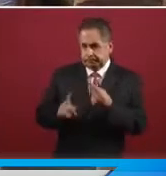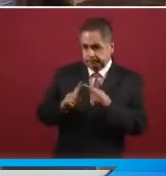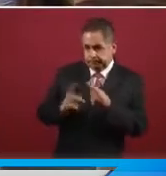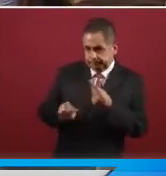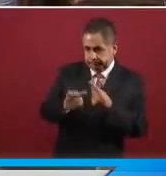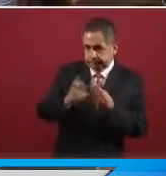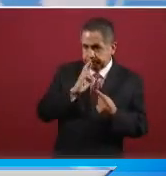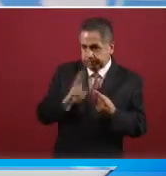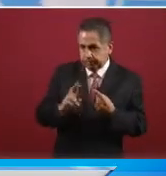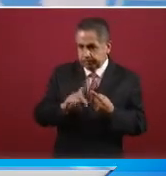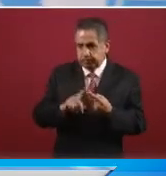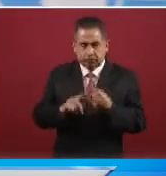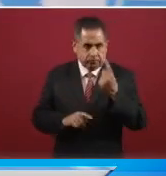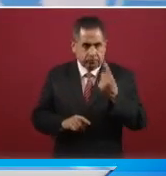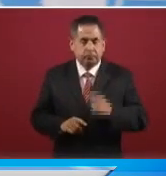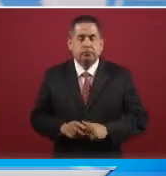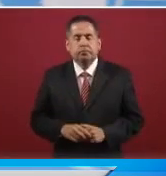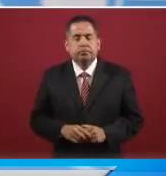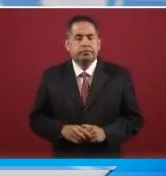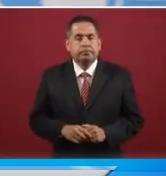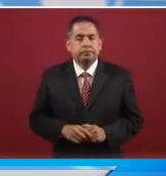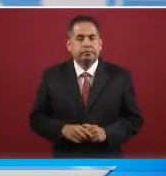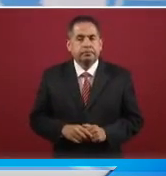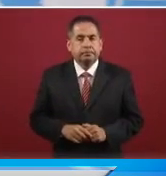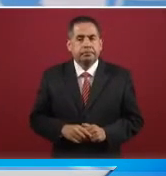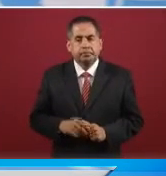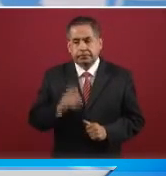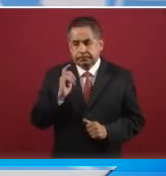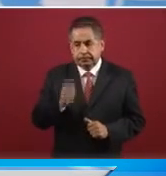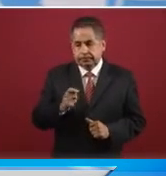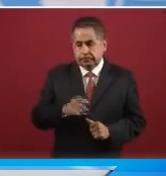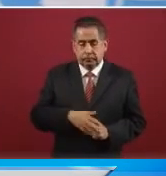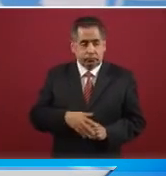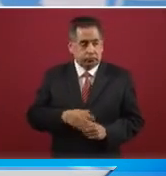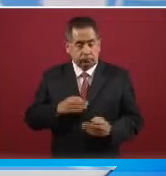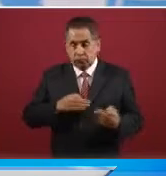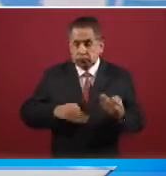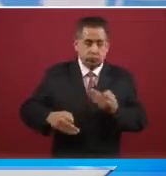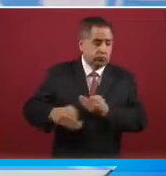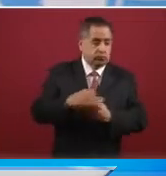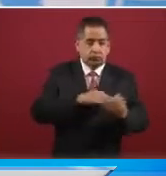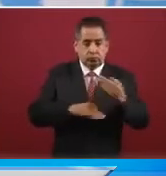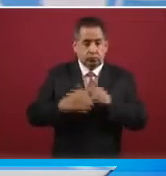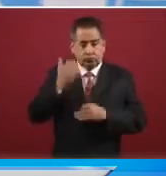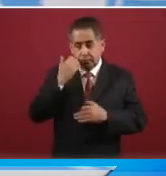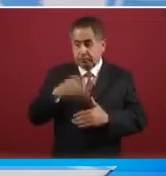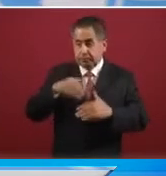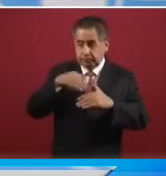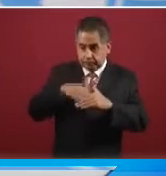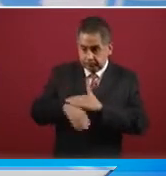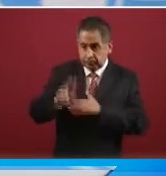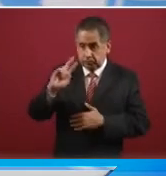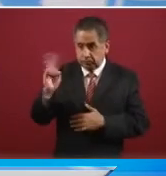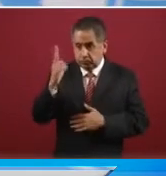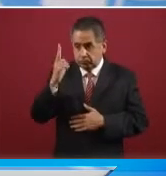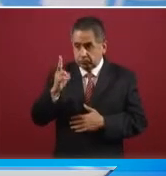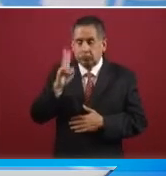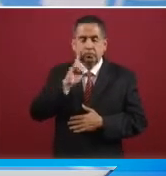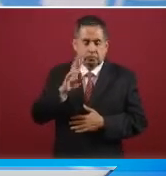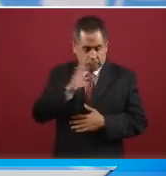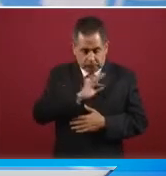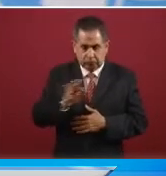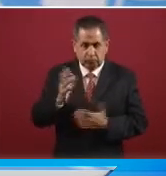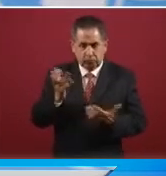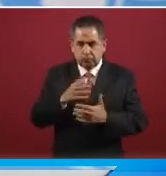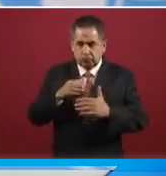Lo ideal es que todos los que quieran ingresar a la universidad puedan hacerlo. El